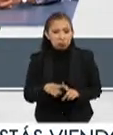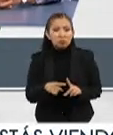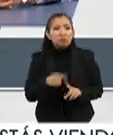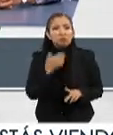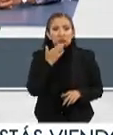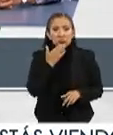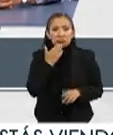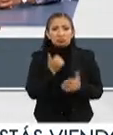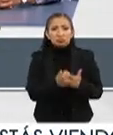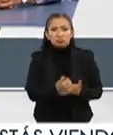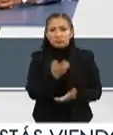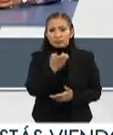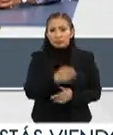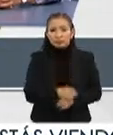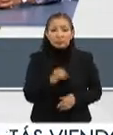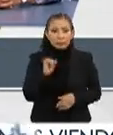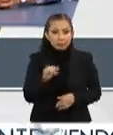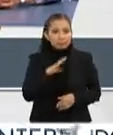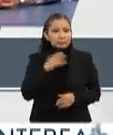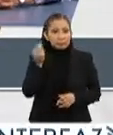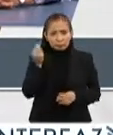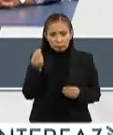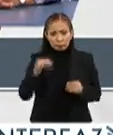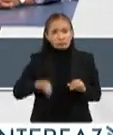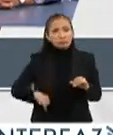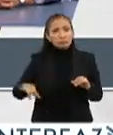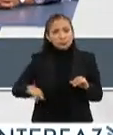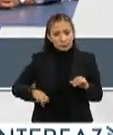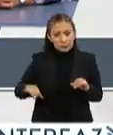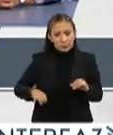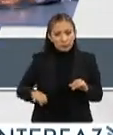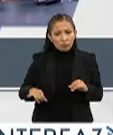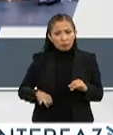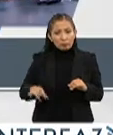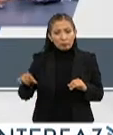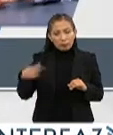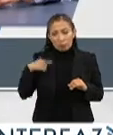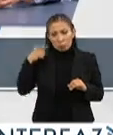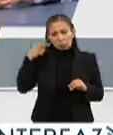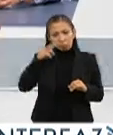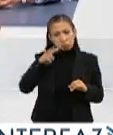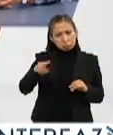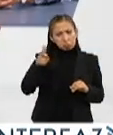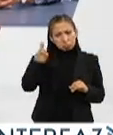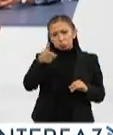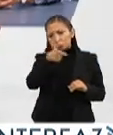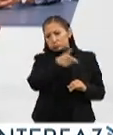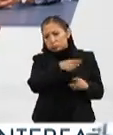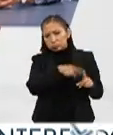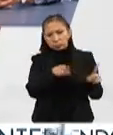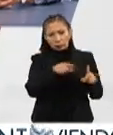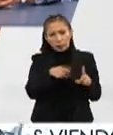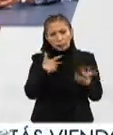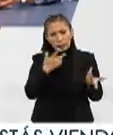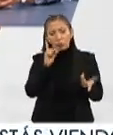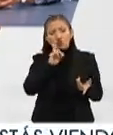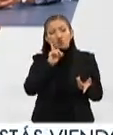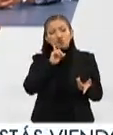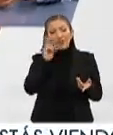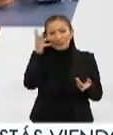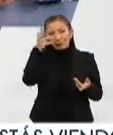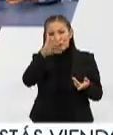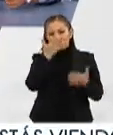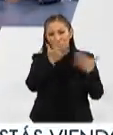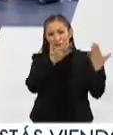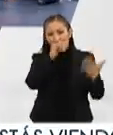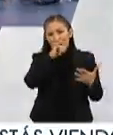Que es muy positivo que se dé esto. Así es, hay mucho interés, yo lo he notado por parte de las futuras ingenieras,